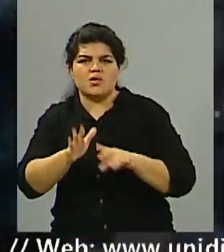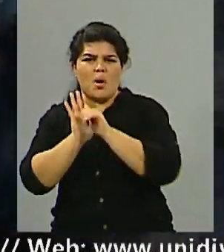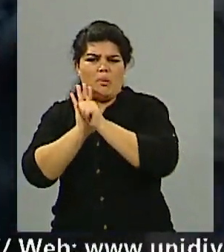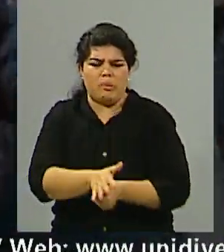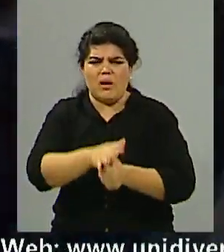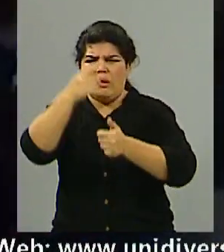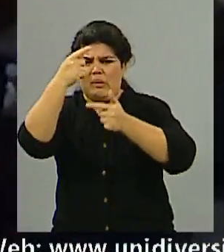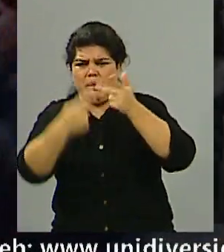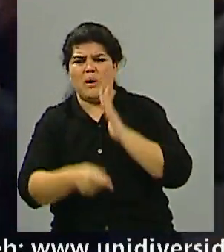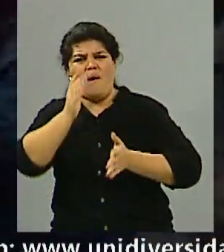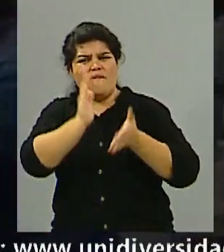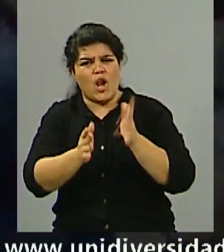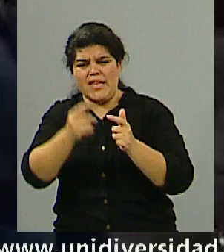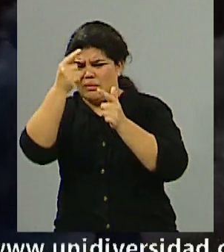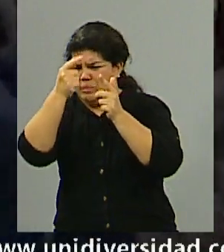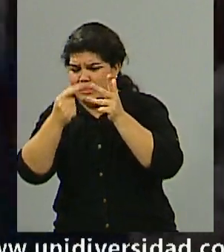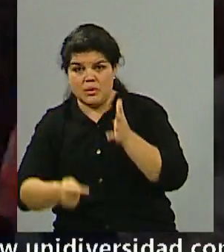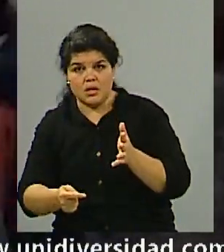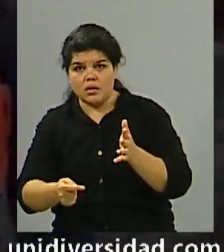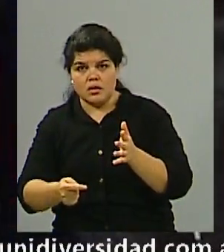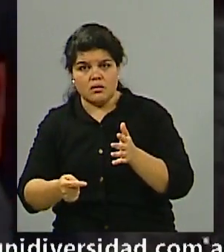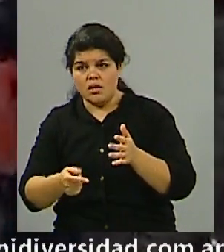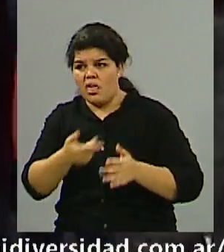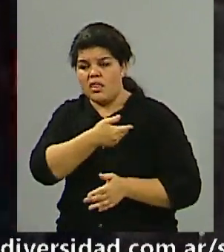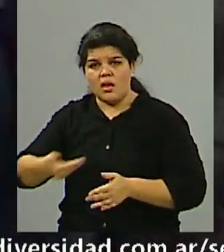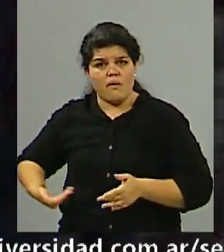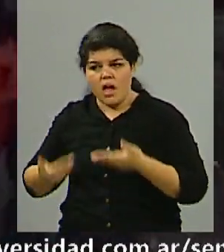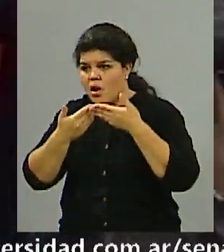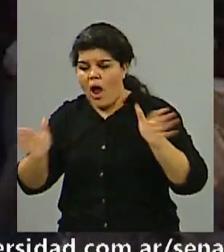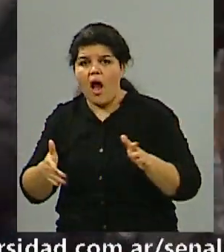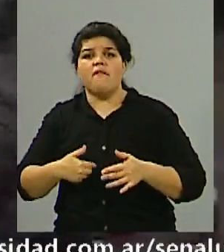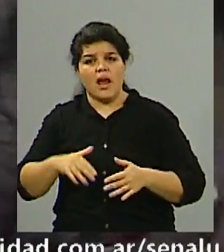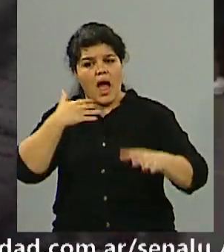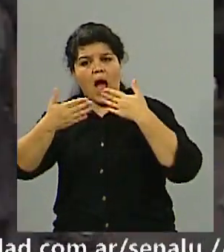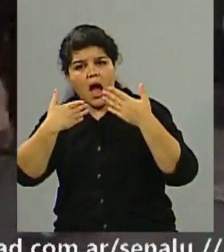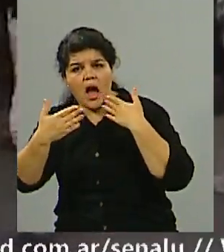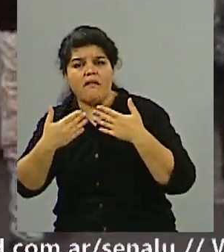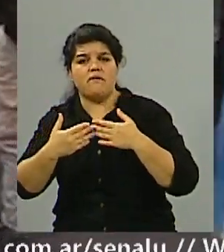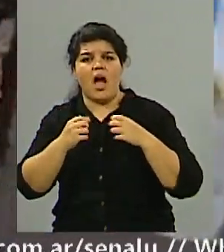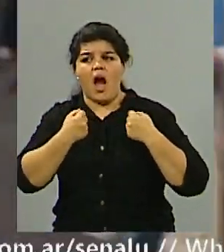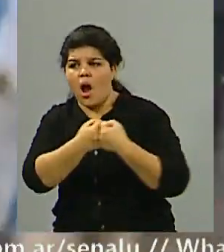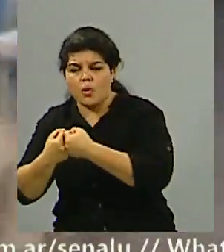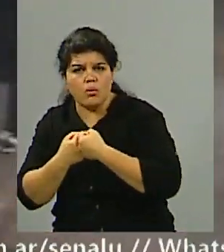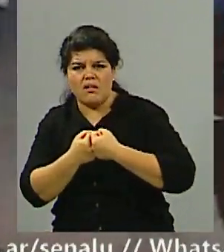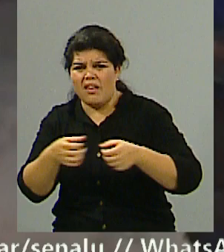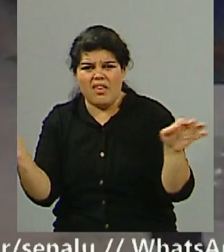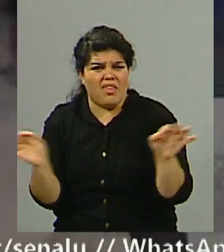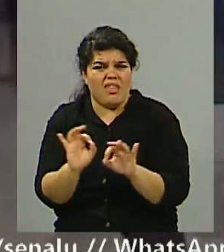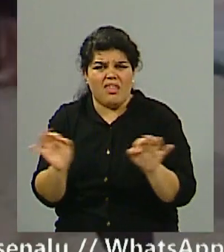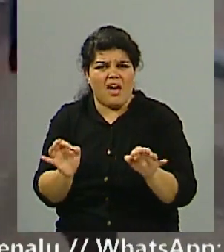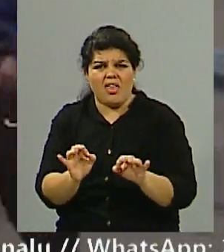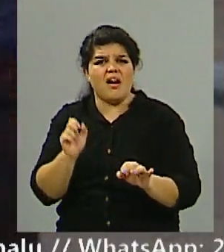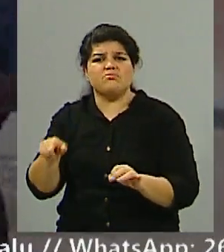ha abierto una instancia de diálogo, de participación, de escucha, por el contrario, lo que se ha hecho es